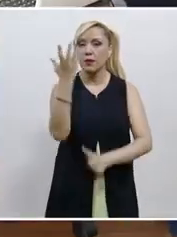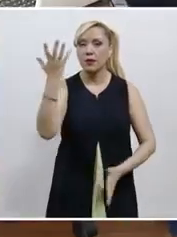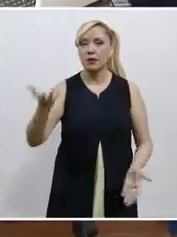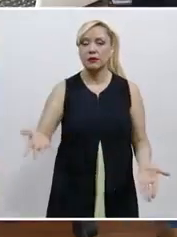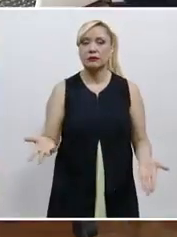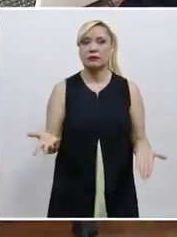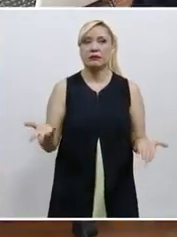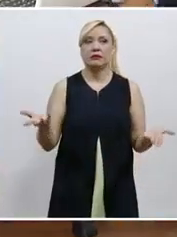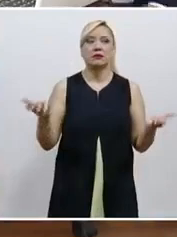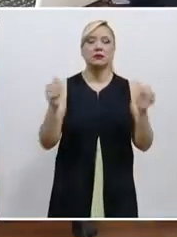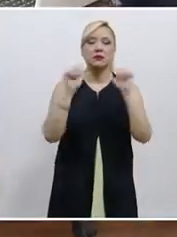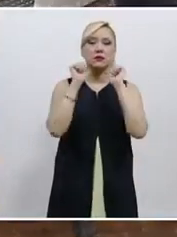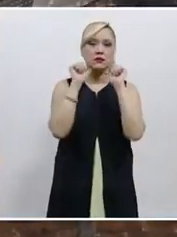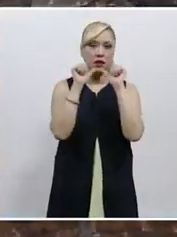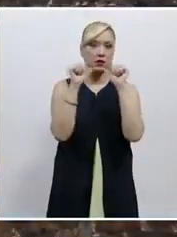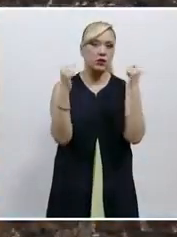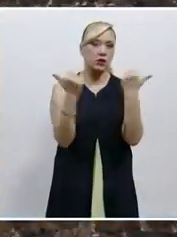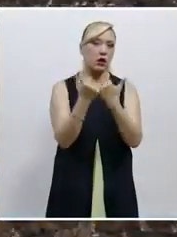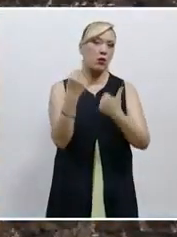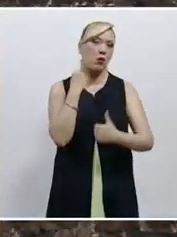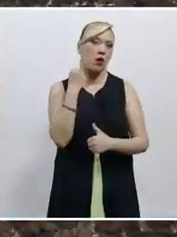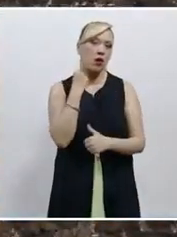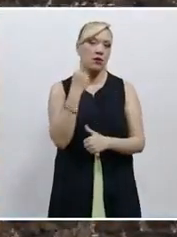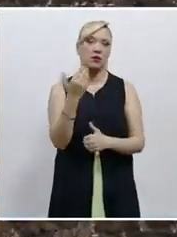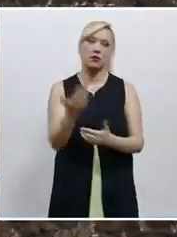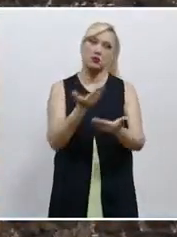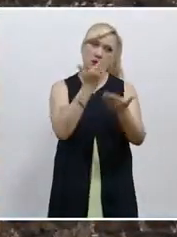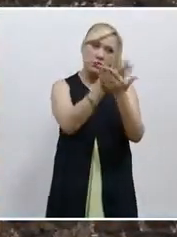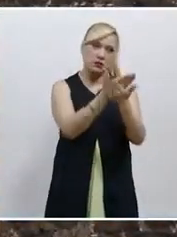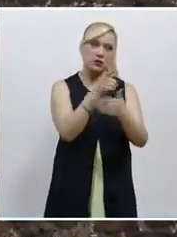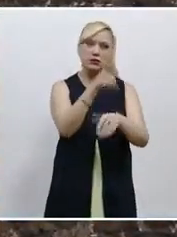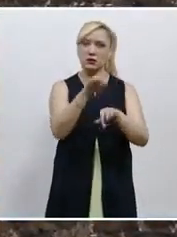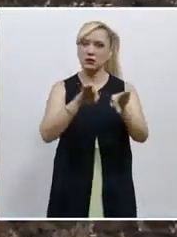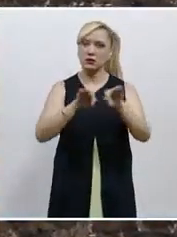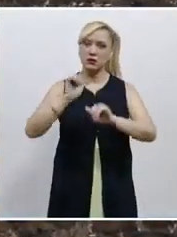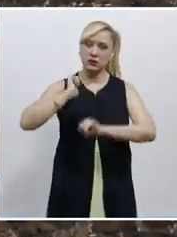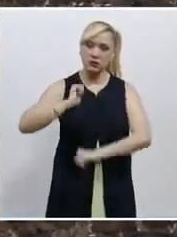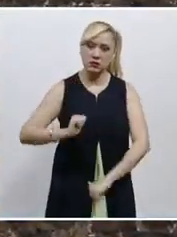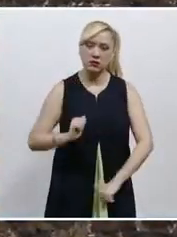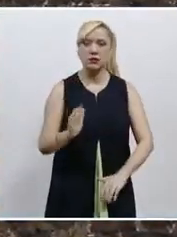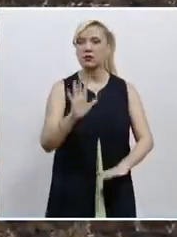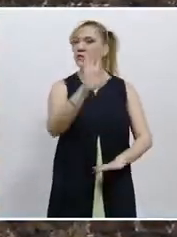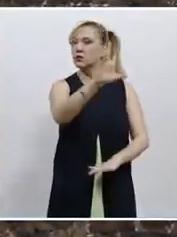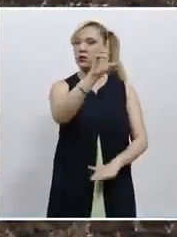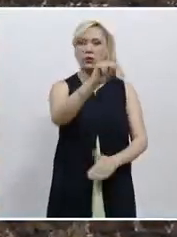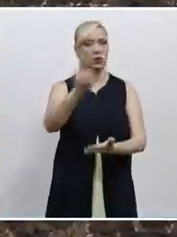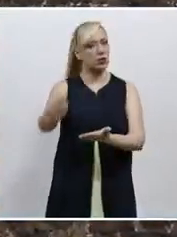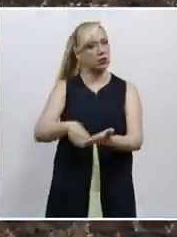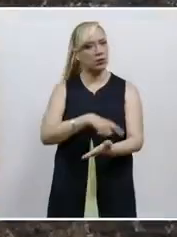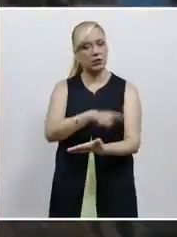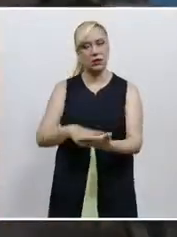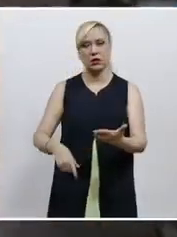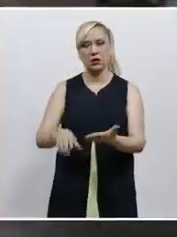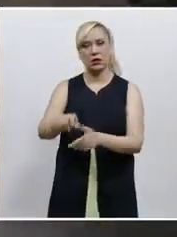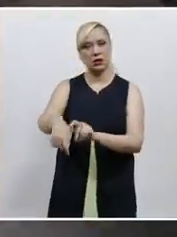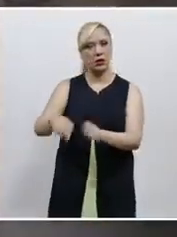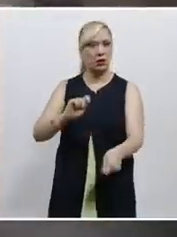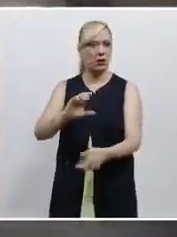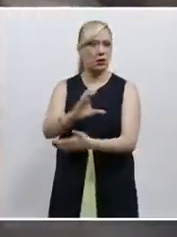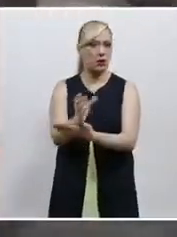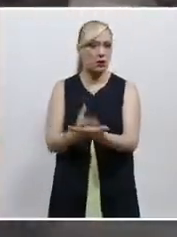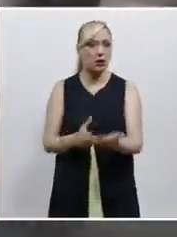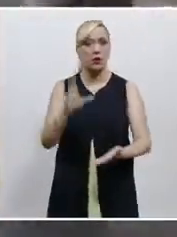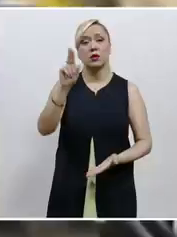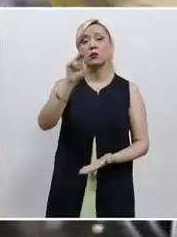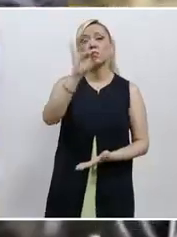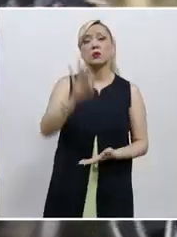Asociación Nacional de Abogados Democráticos solicita a la Secretaría del Trabajo evitar la cancelación de contratos colectivos, pues el